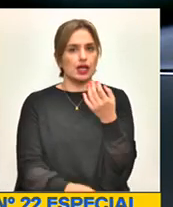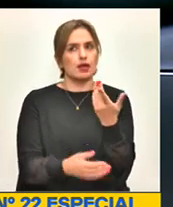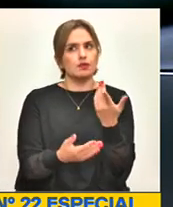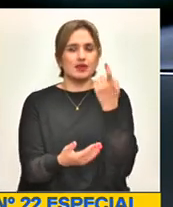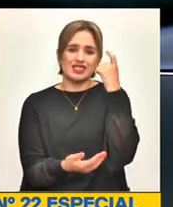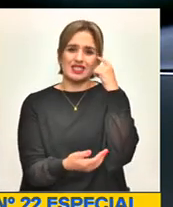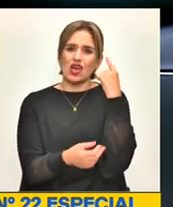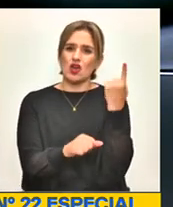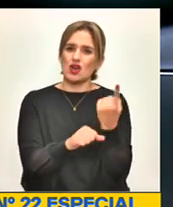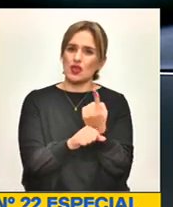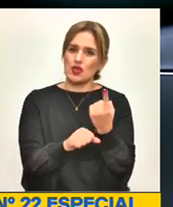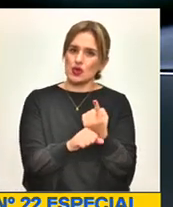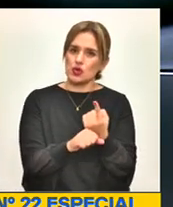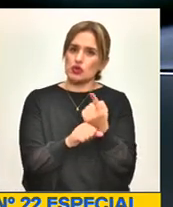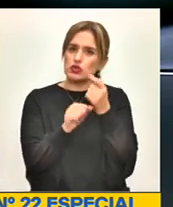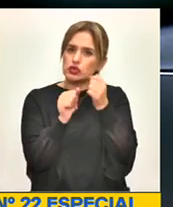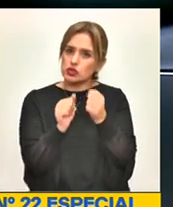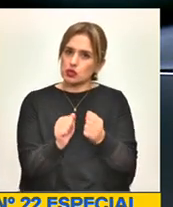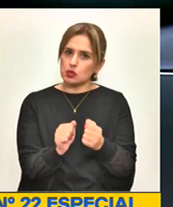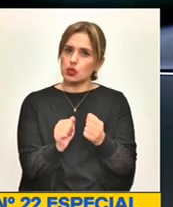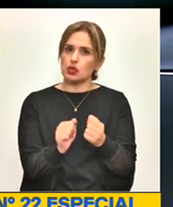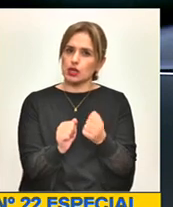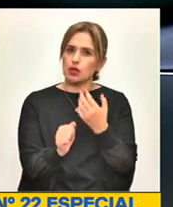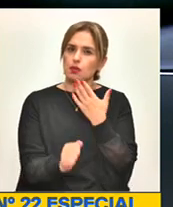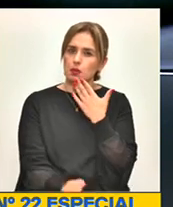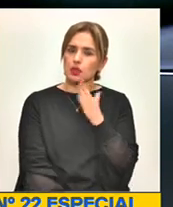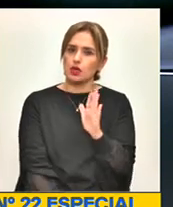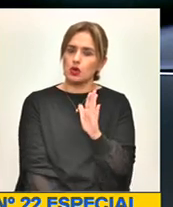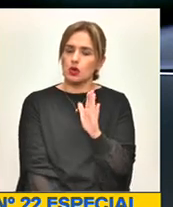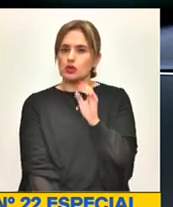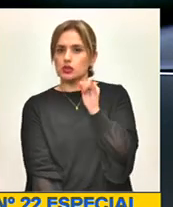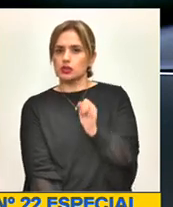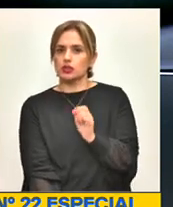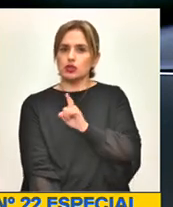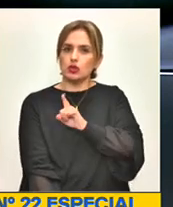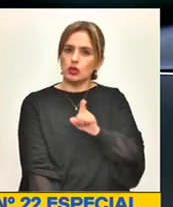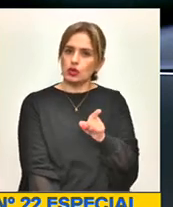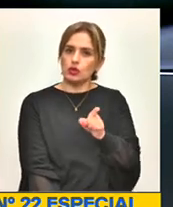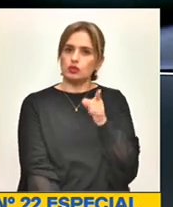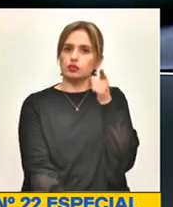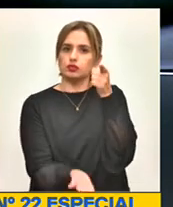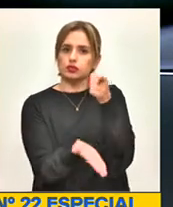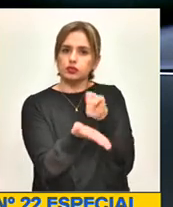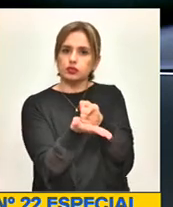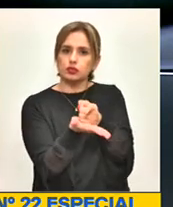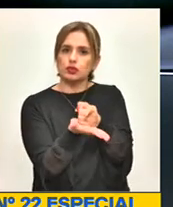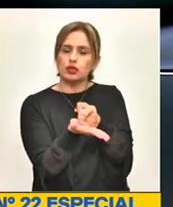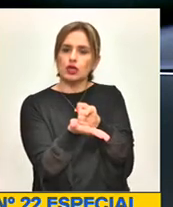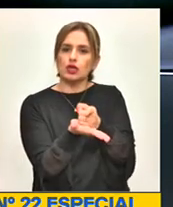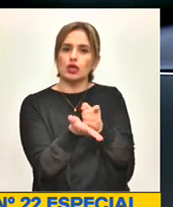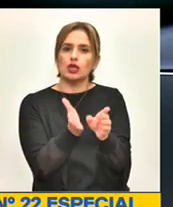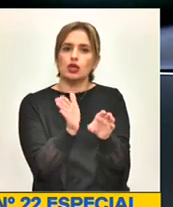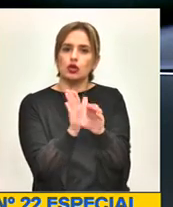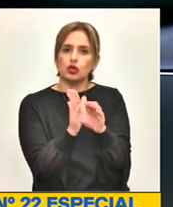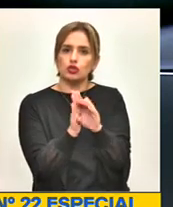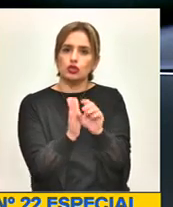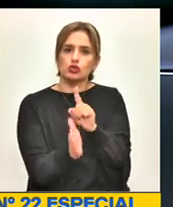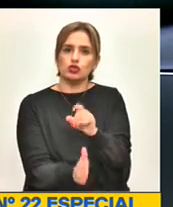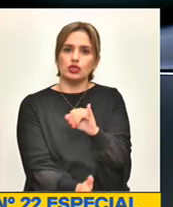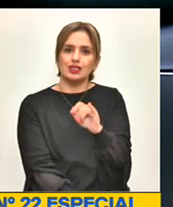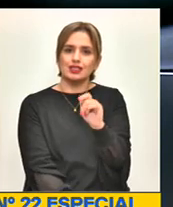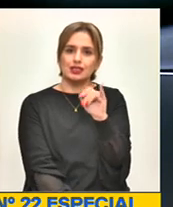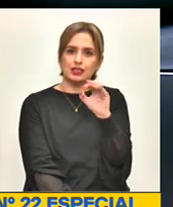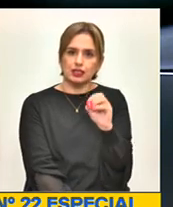acerca de Si pudiera ser más pertinente o no la declaración de un estado de Constitución constitucional